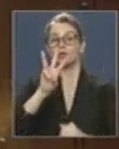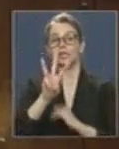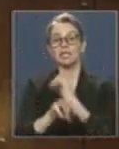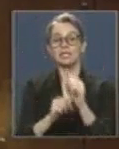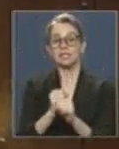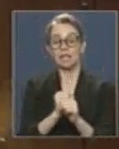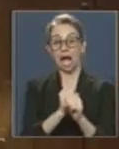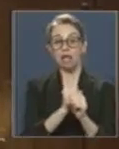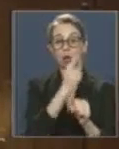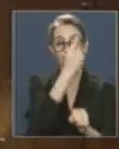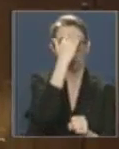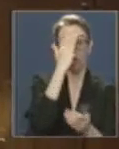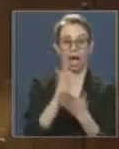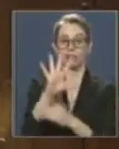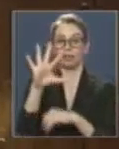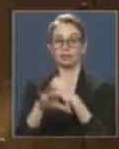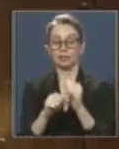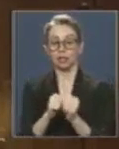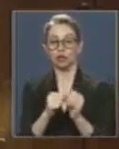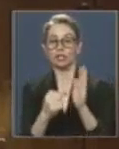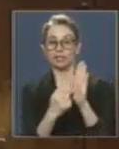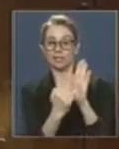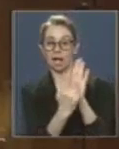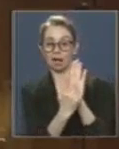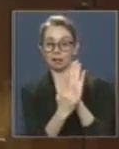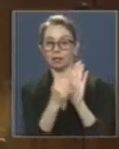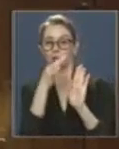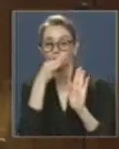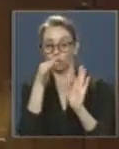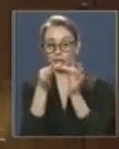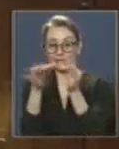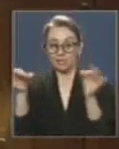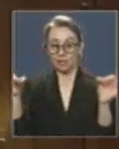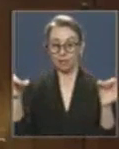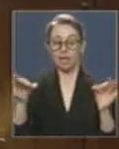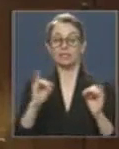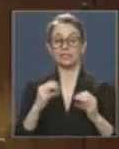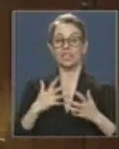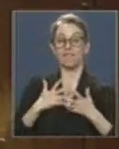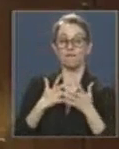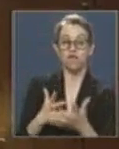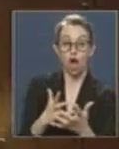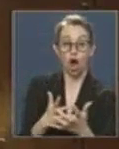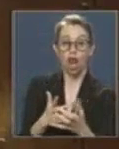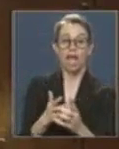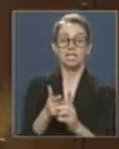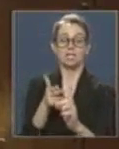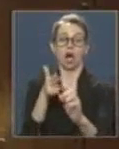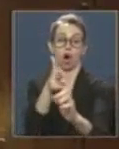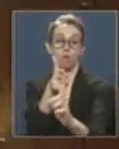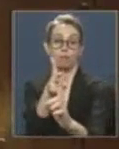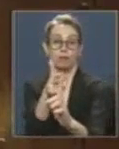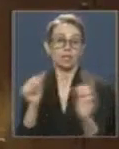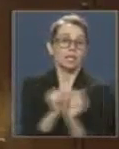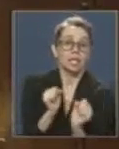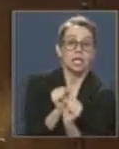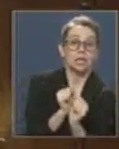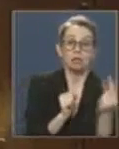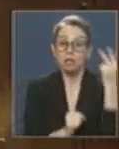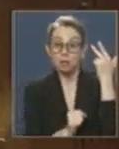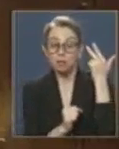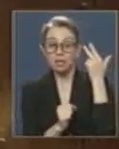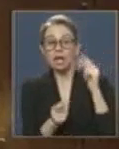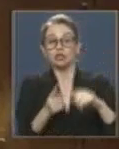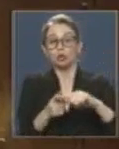años. La norma, asimismo, precisa que, mediando violencia o intimidación, corresponderá dar aplicación